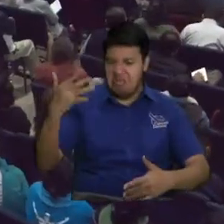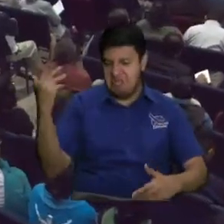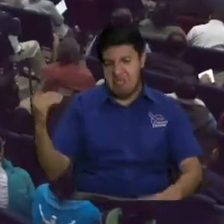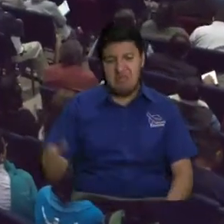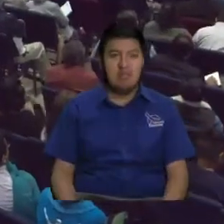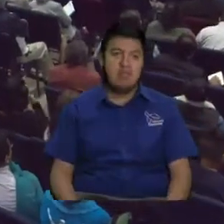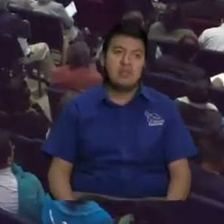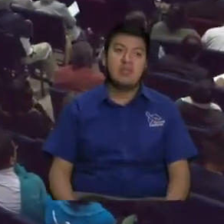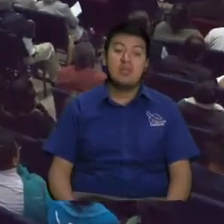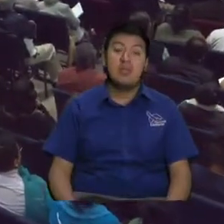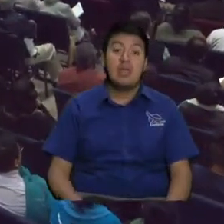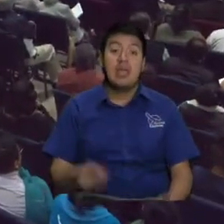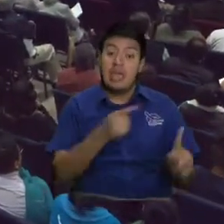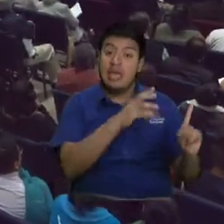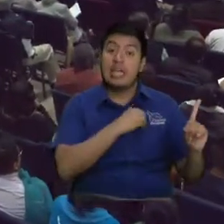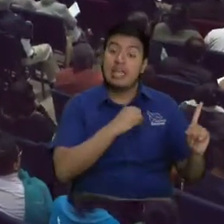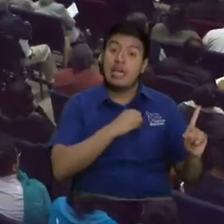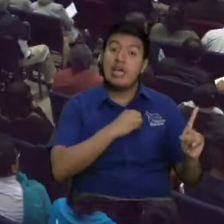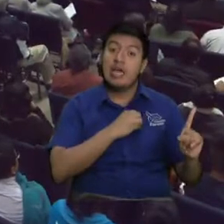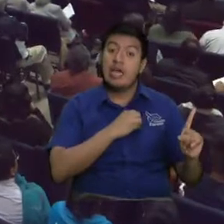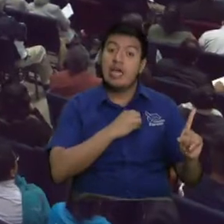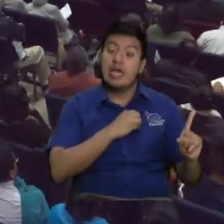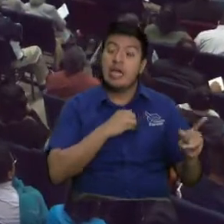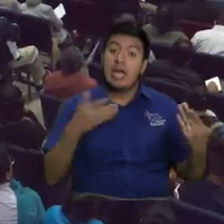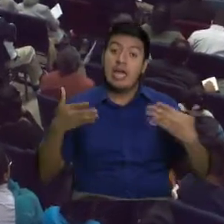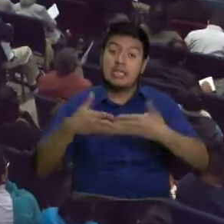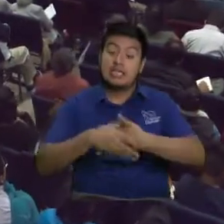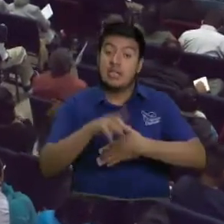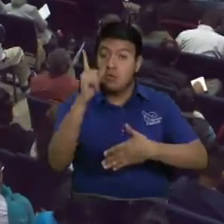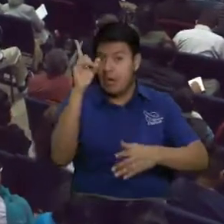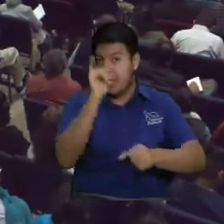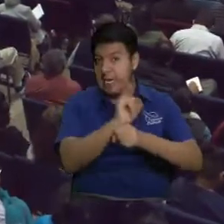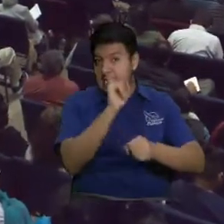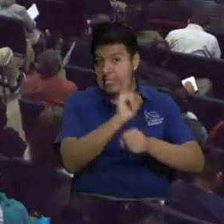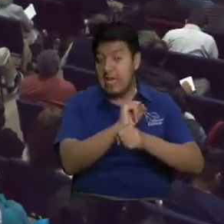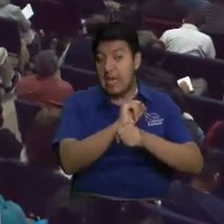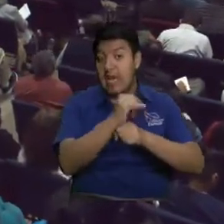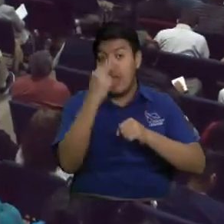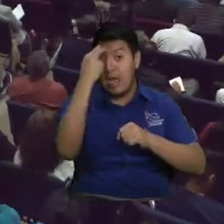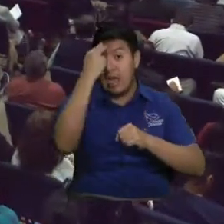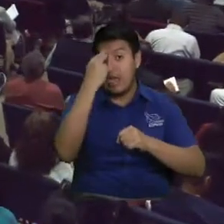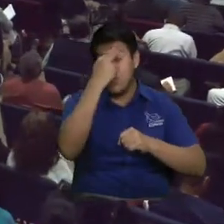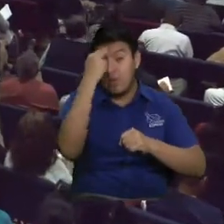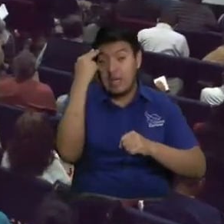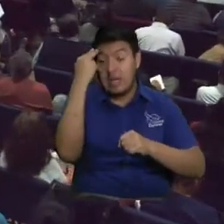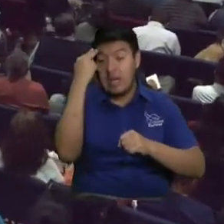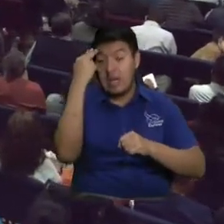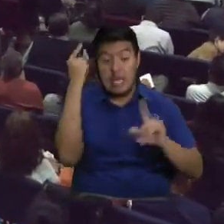historia y todo. Entonces, bueno, yo le dije a ella, sí, tú, porque tú eres la que tienes que tomar la decisión.